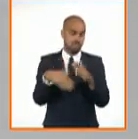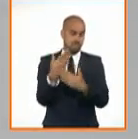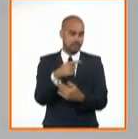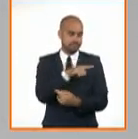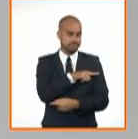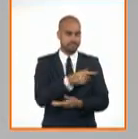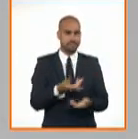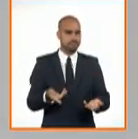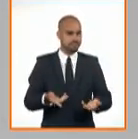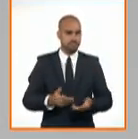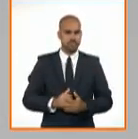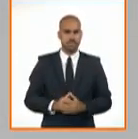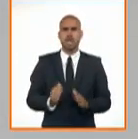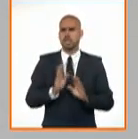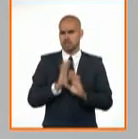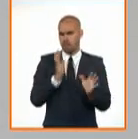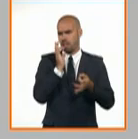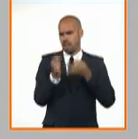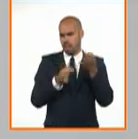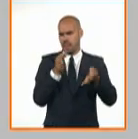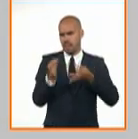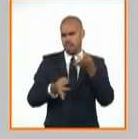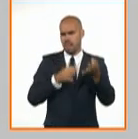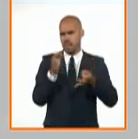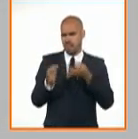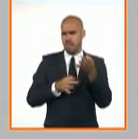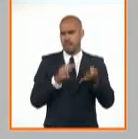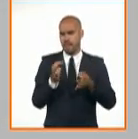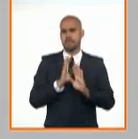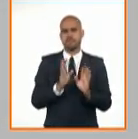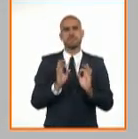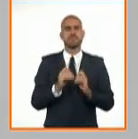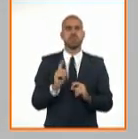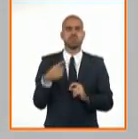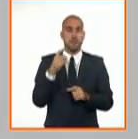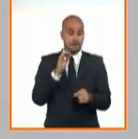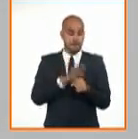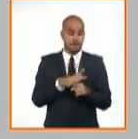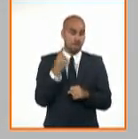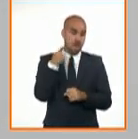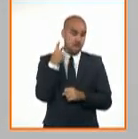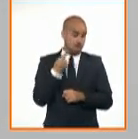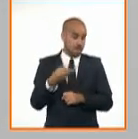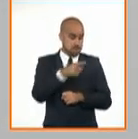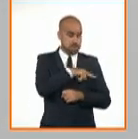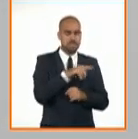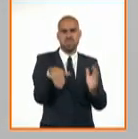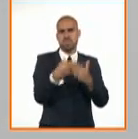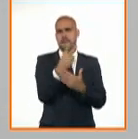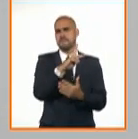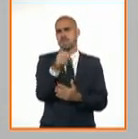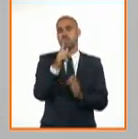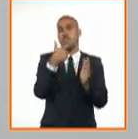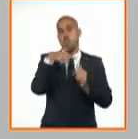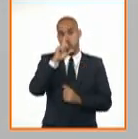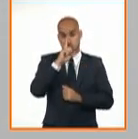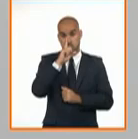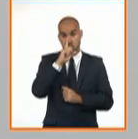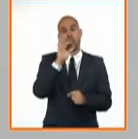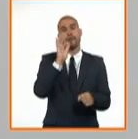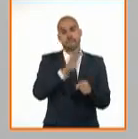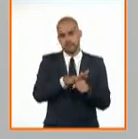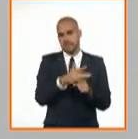ha venido explicando en los diferentes momentos nosotros prácticamente el 21 de junio del año pasado se han venido produciendo afectaciones han sido